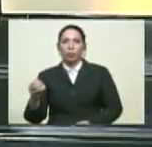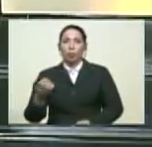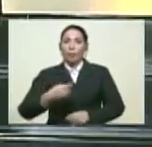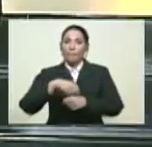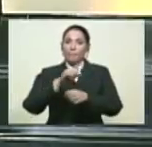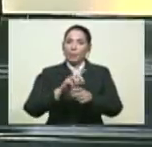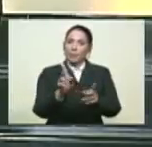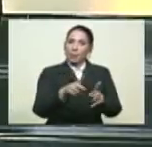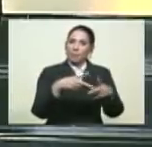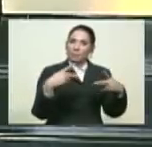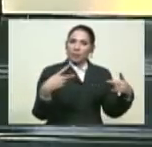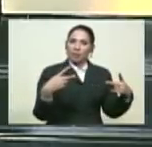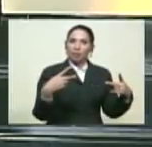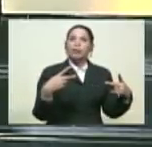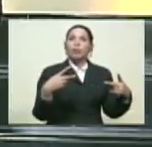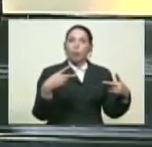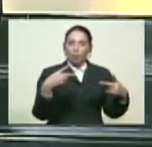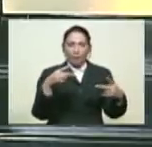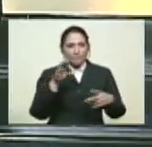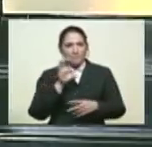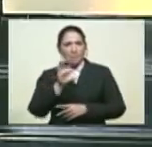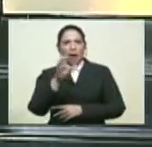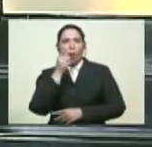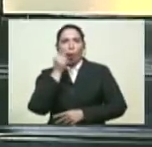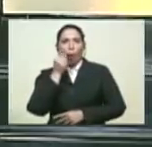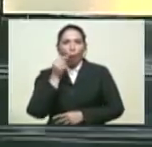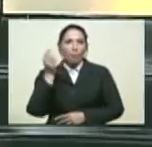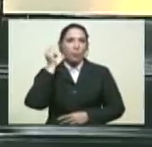país libre, de hombres libres, de mujeres libres,